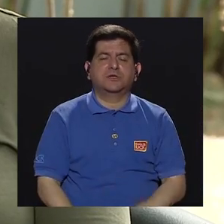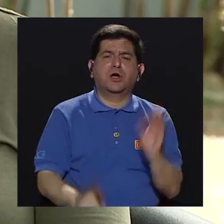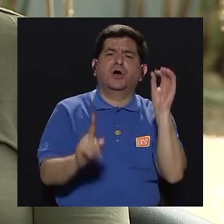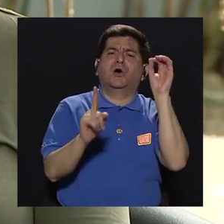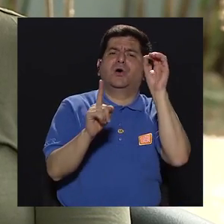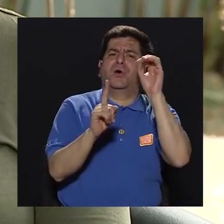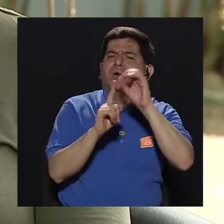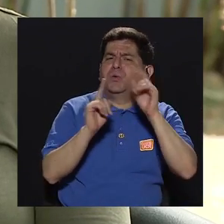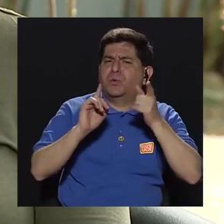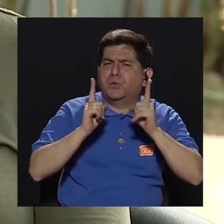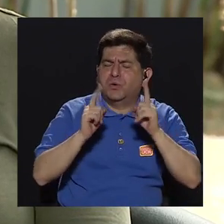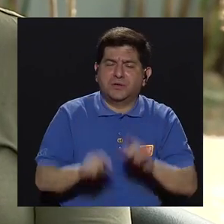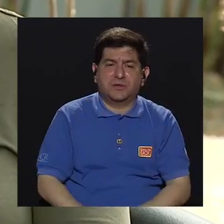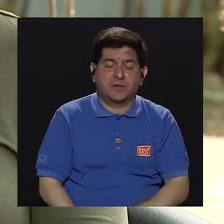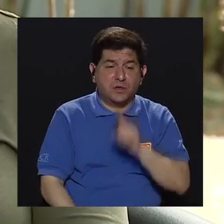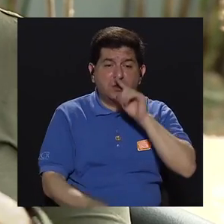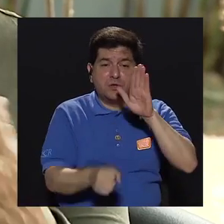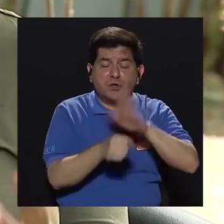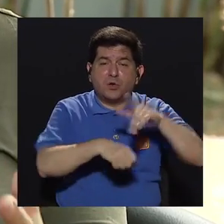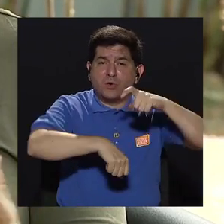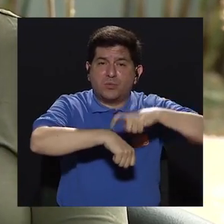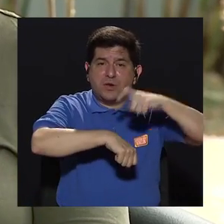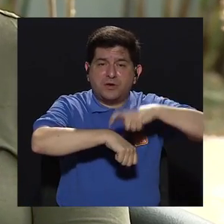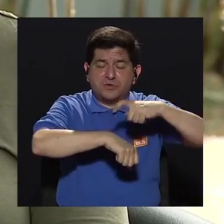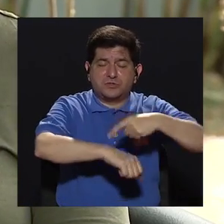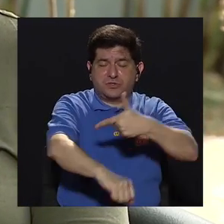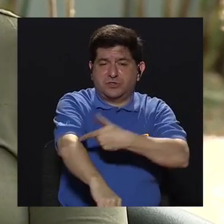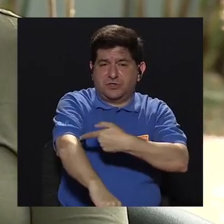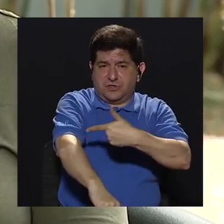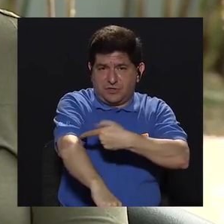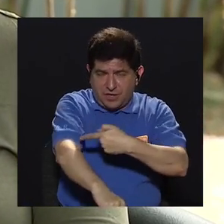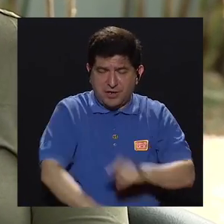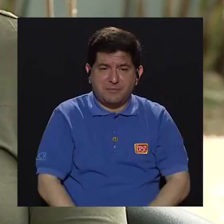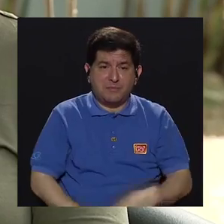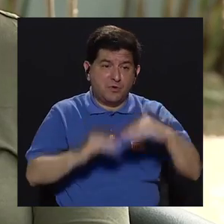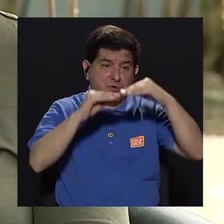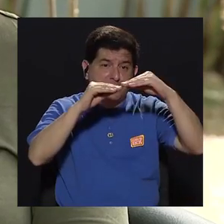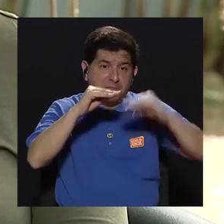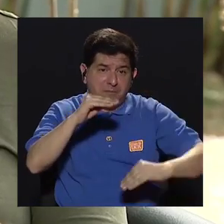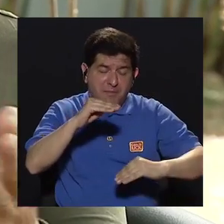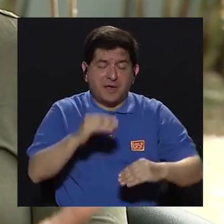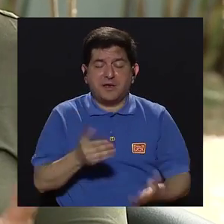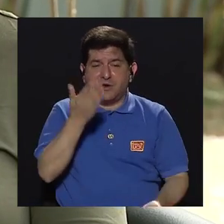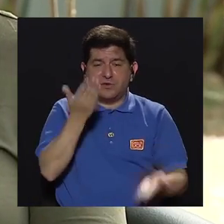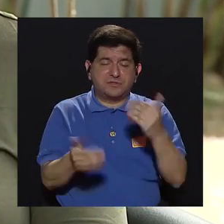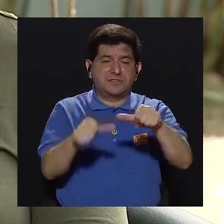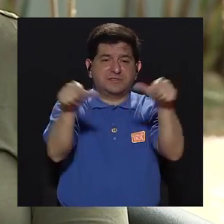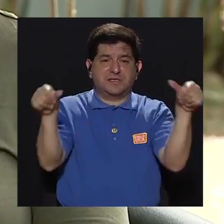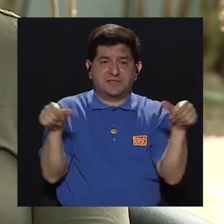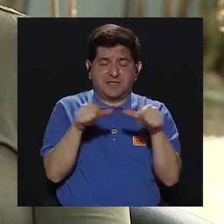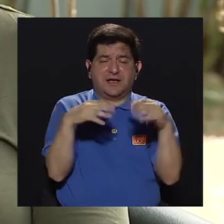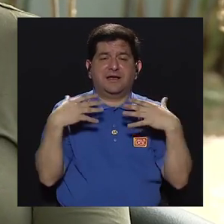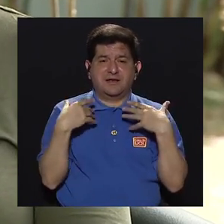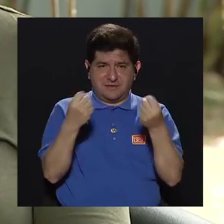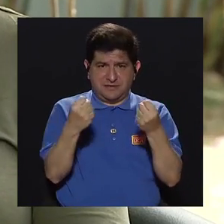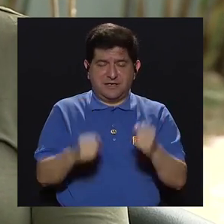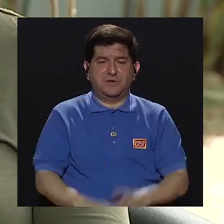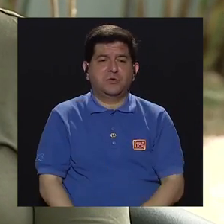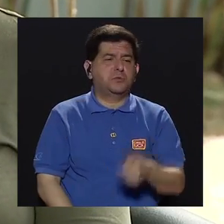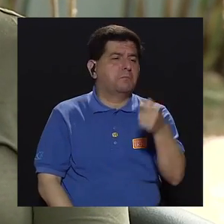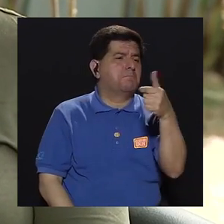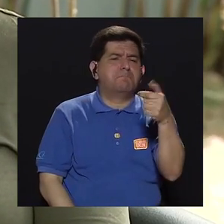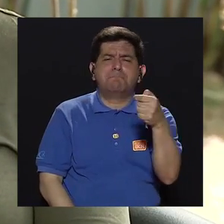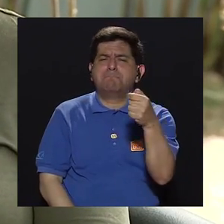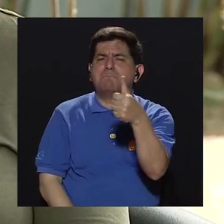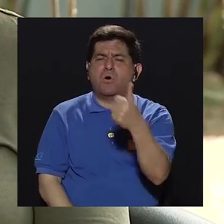con objetivos de cubrir los tiempos de enfermería que son menores en las instancias de salud, porque son